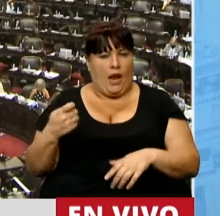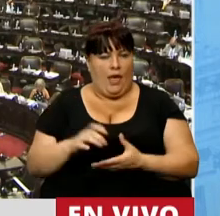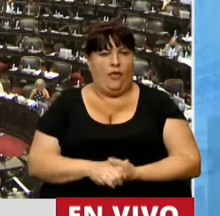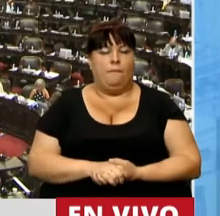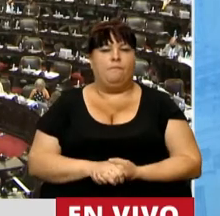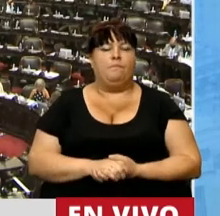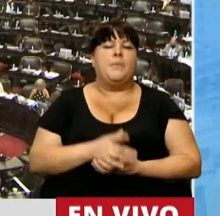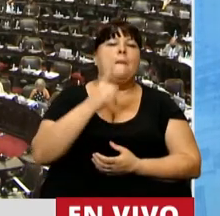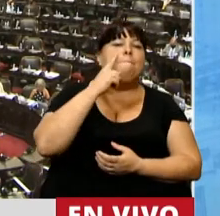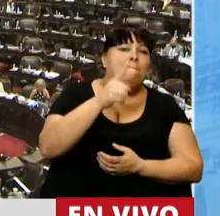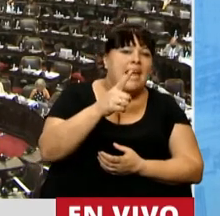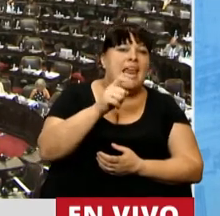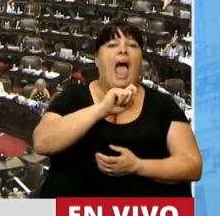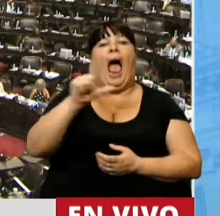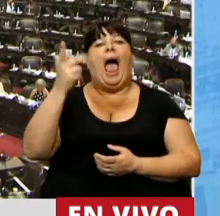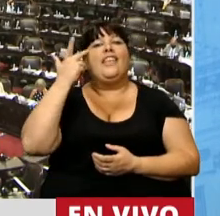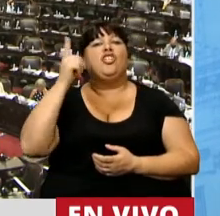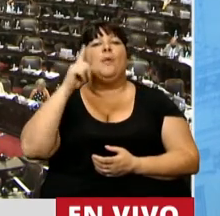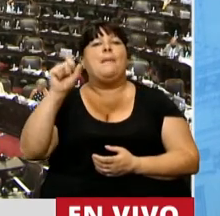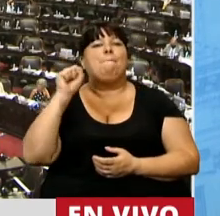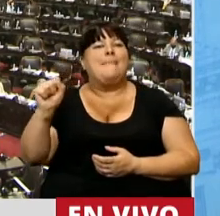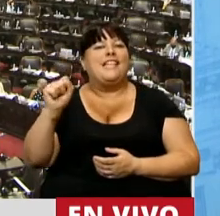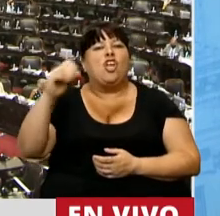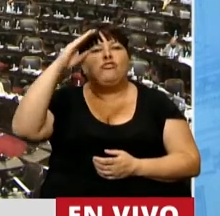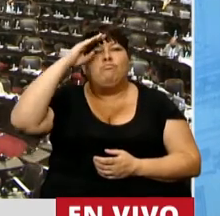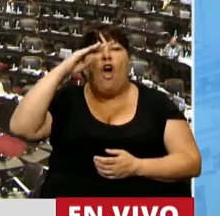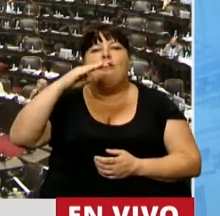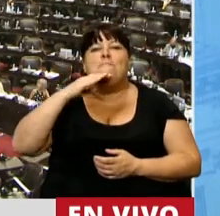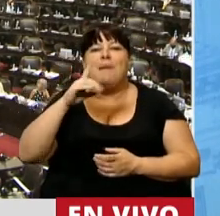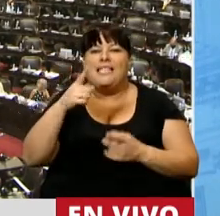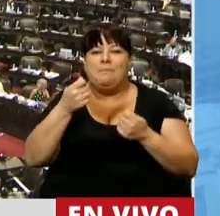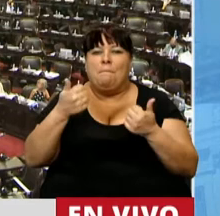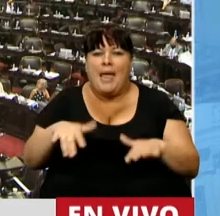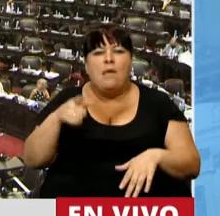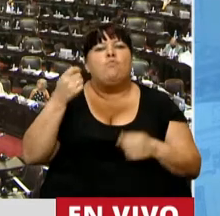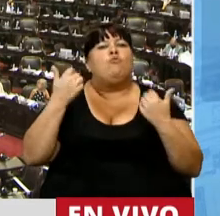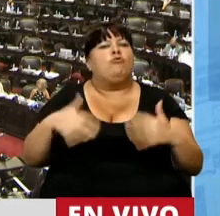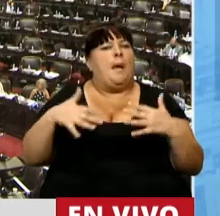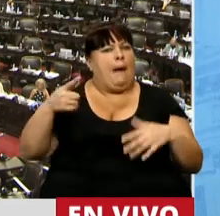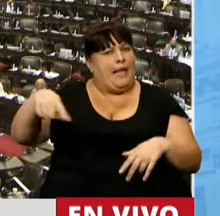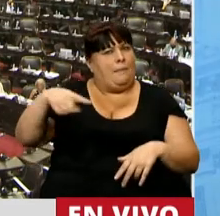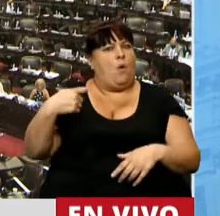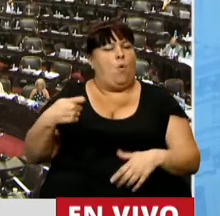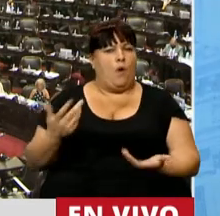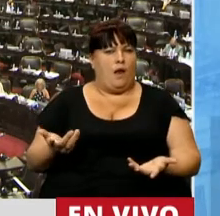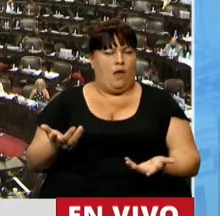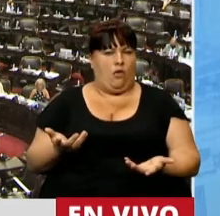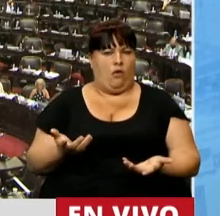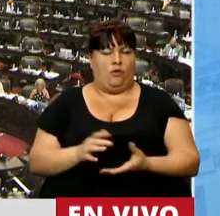entre mil y 18 mil pesos por mes para ellos es muchos señores